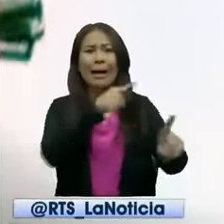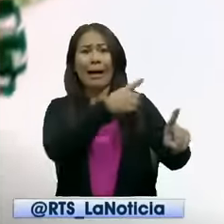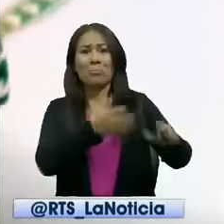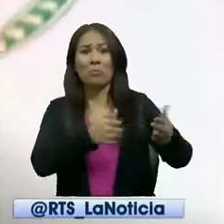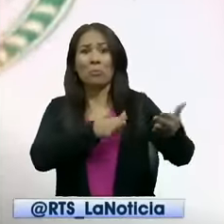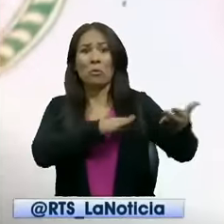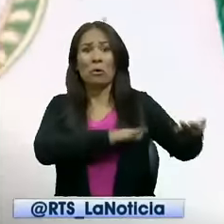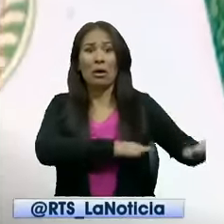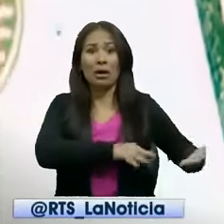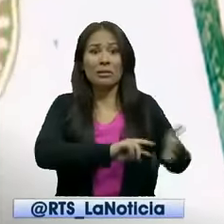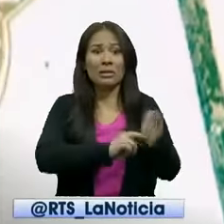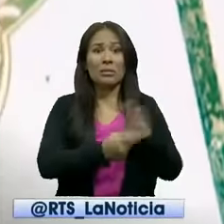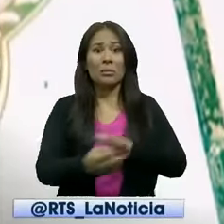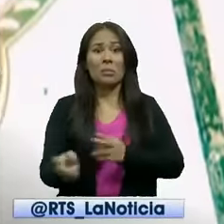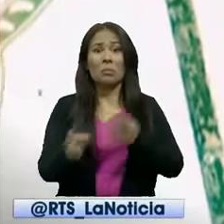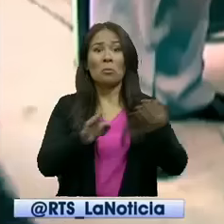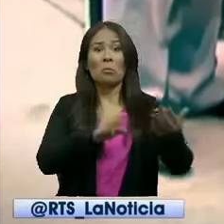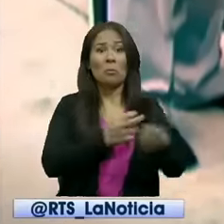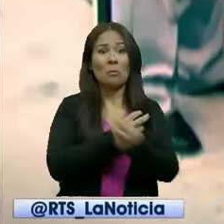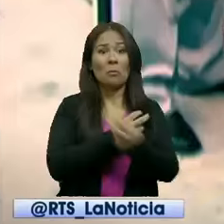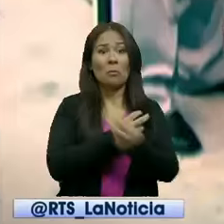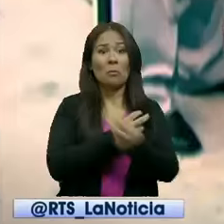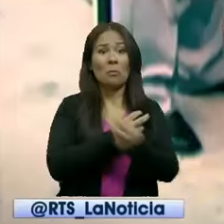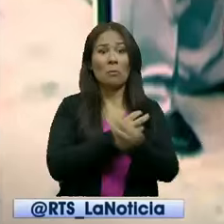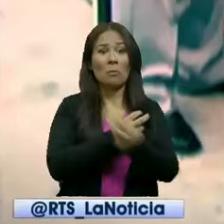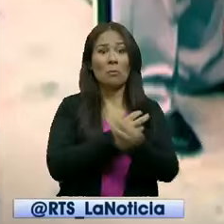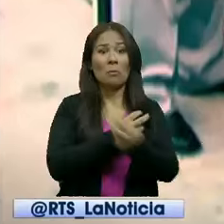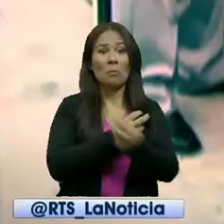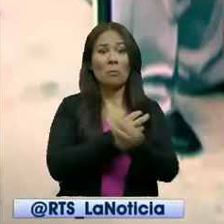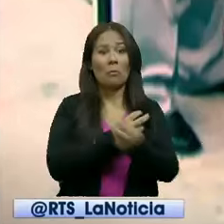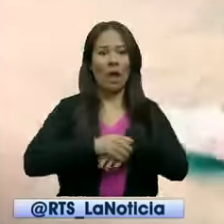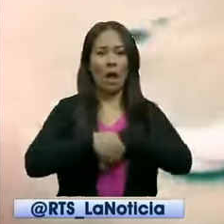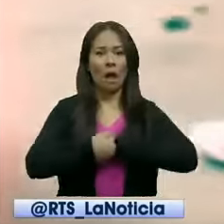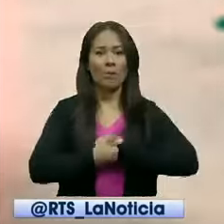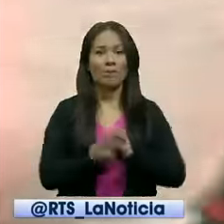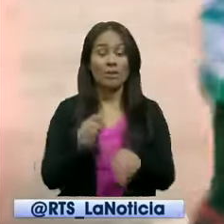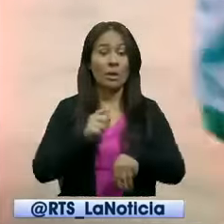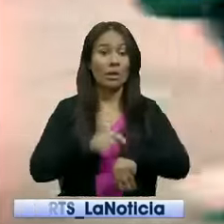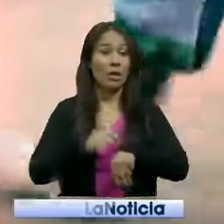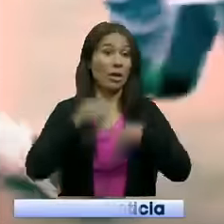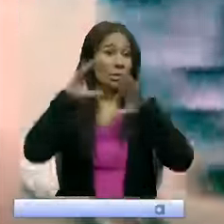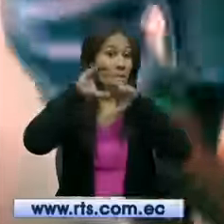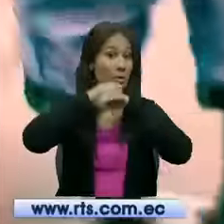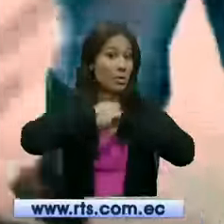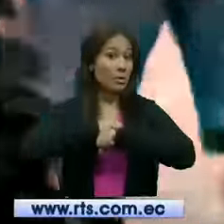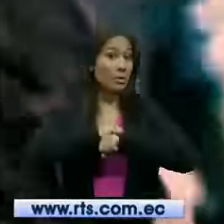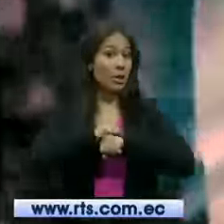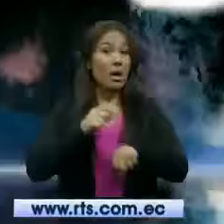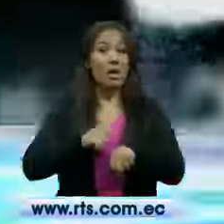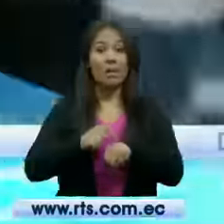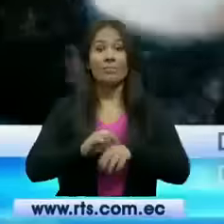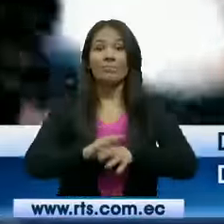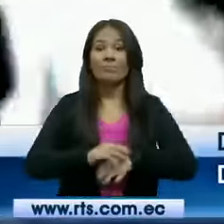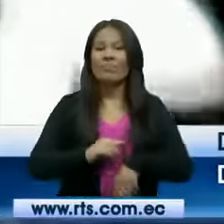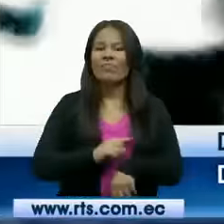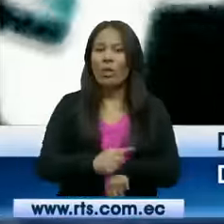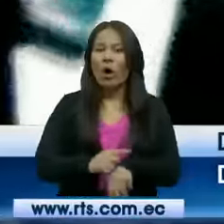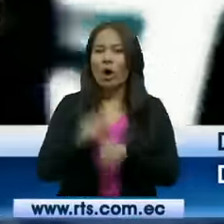identidad de estos ciudadanos, de este sujeto, que se aprovechaba pues, en horas de la noche, en horas de la tarde, que es difícil, un poquito